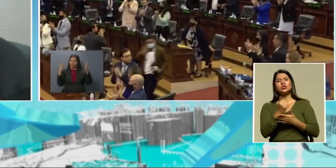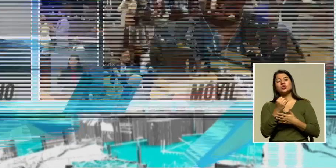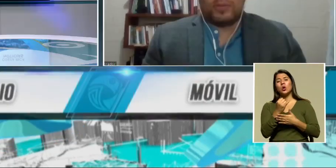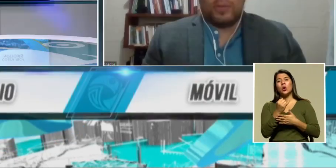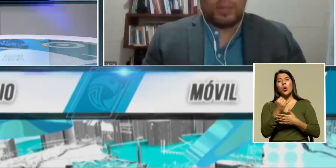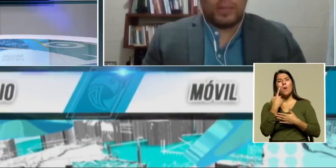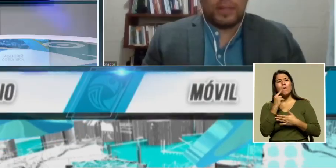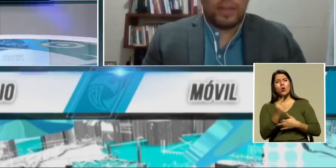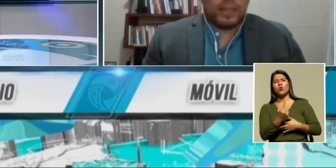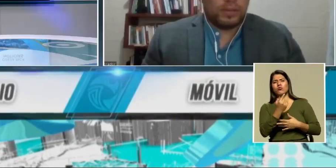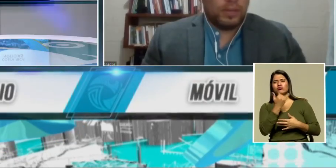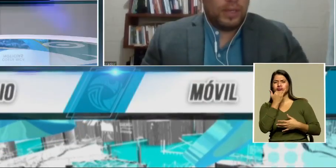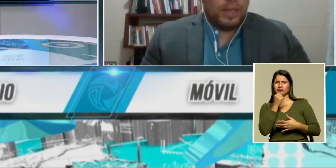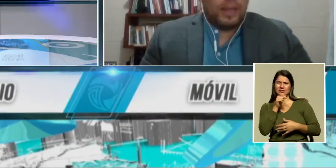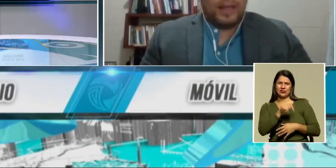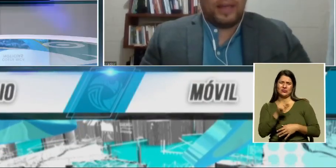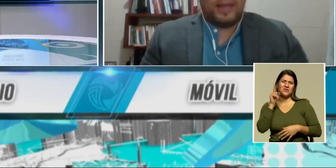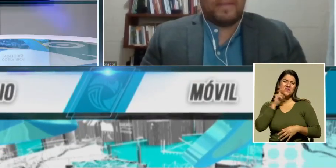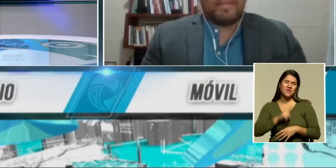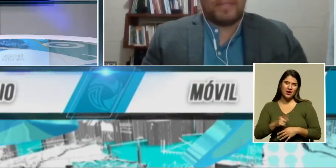cual es absolutamente falso.